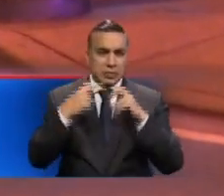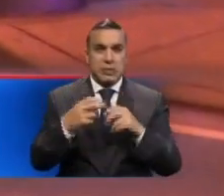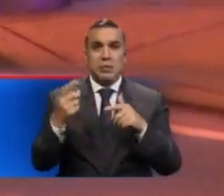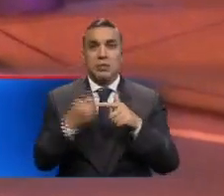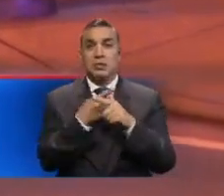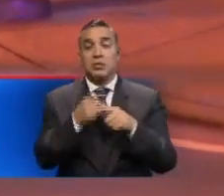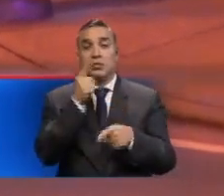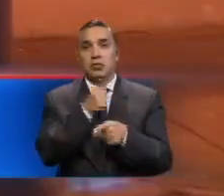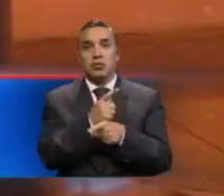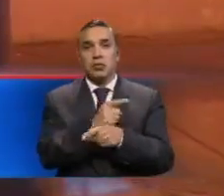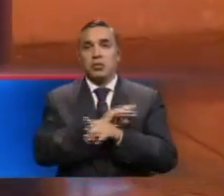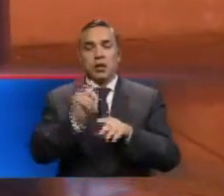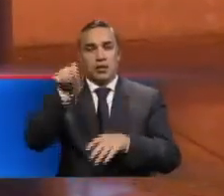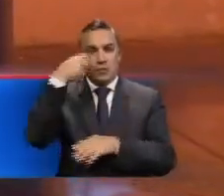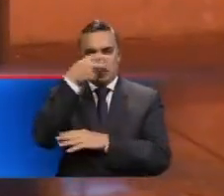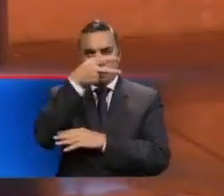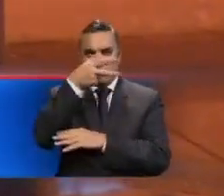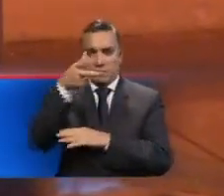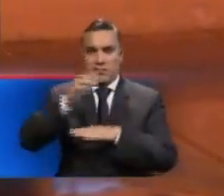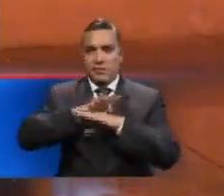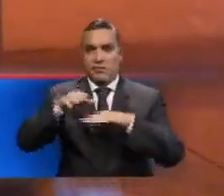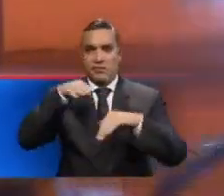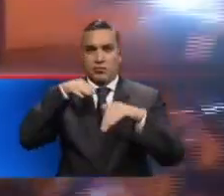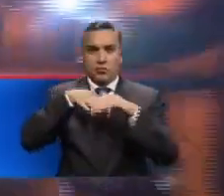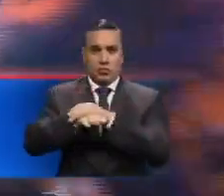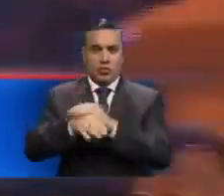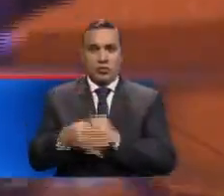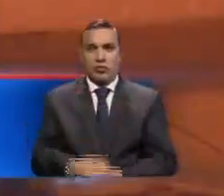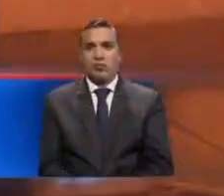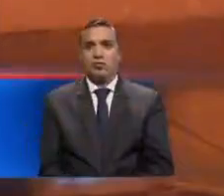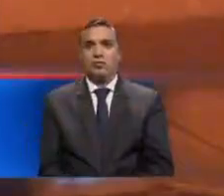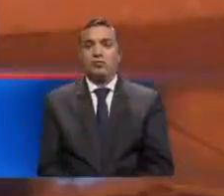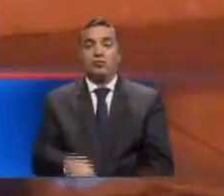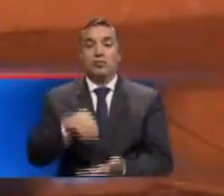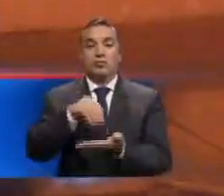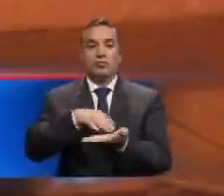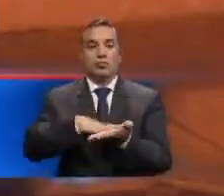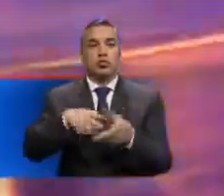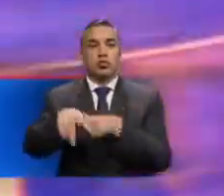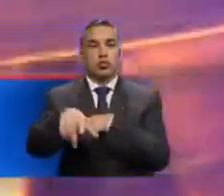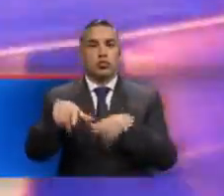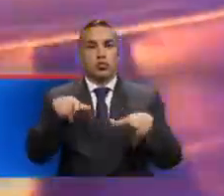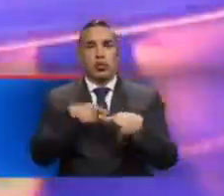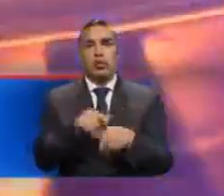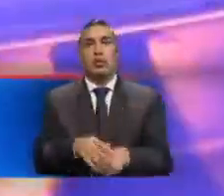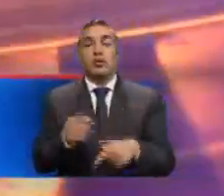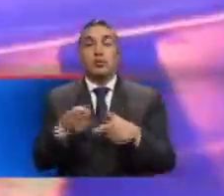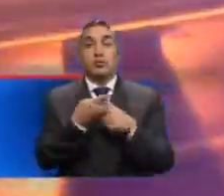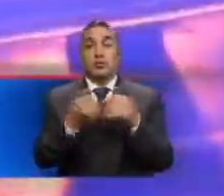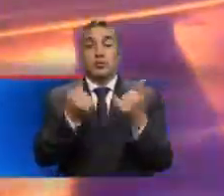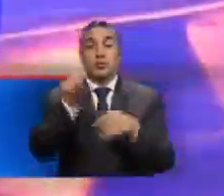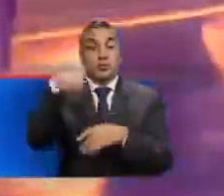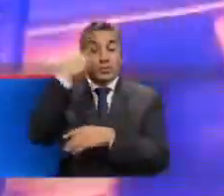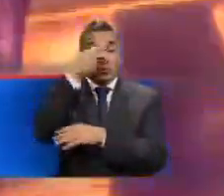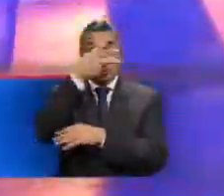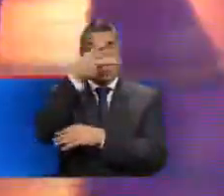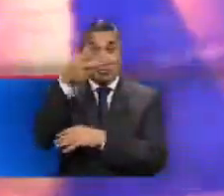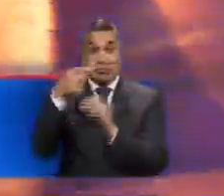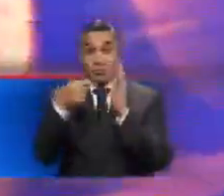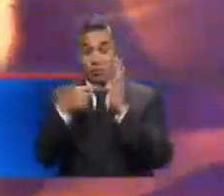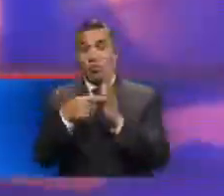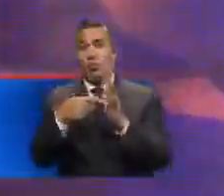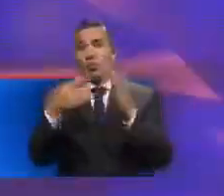mismo que habría quedado grabado en cámaras de videovigilancia instaladas en la zona, cuyas imágenes